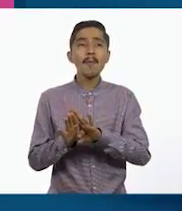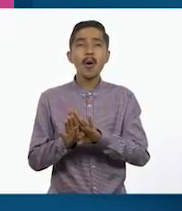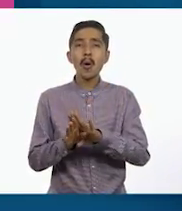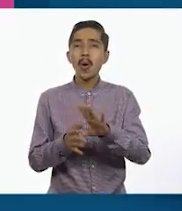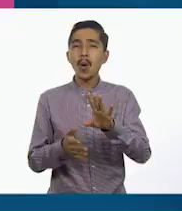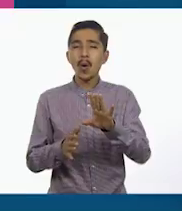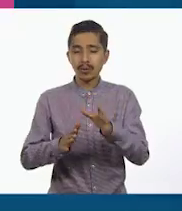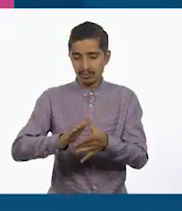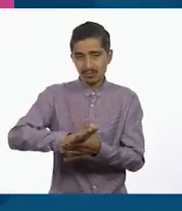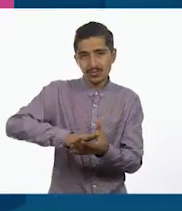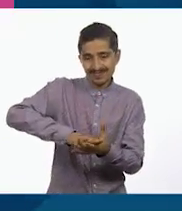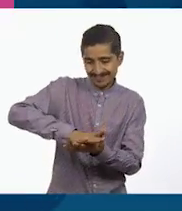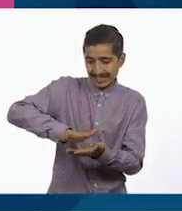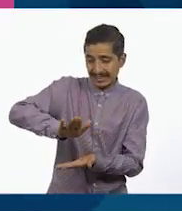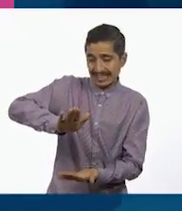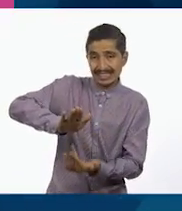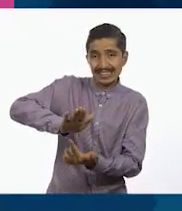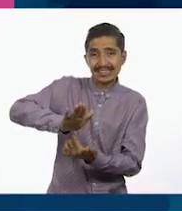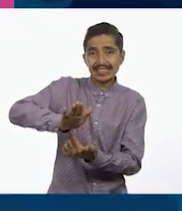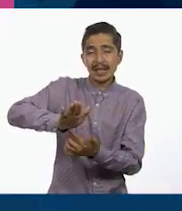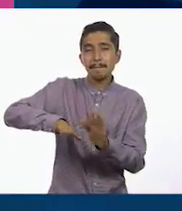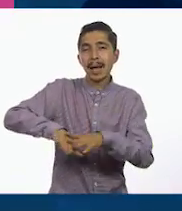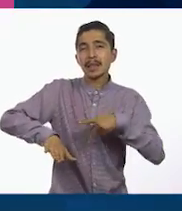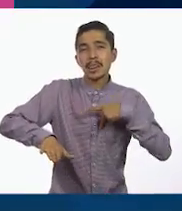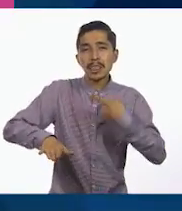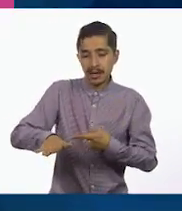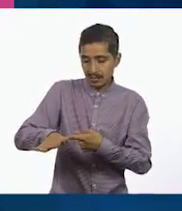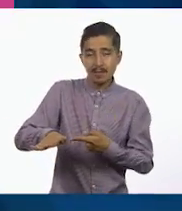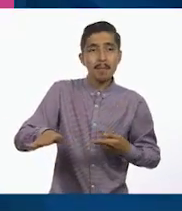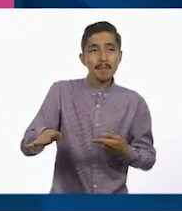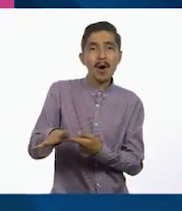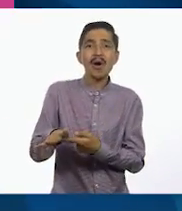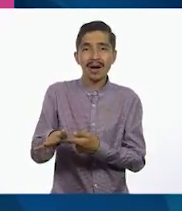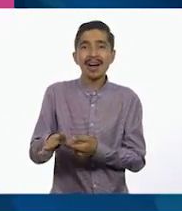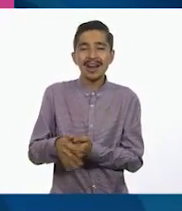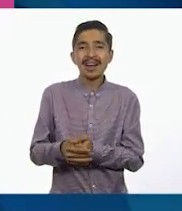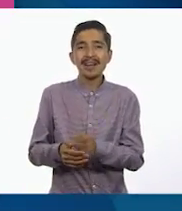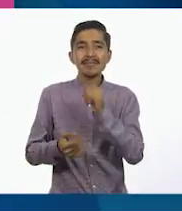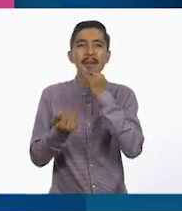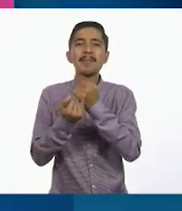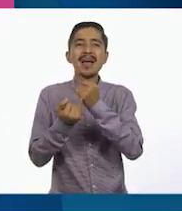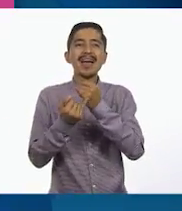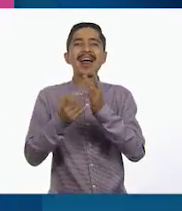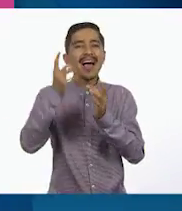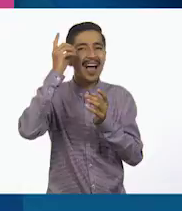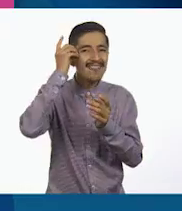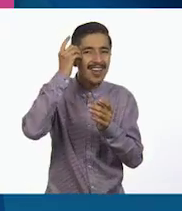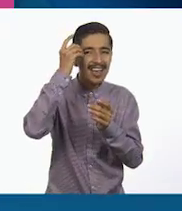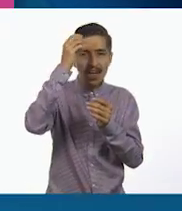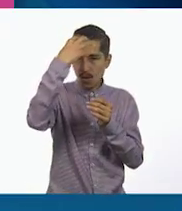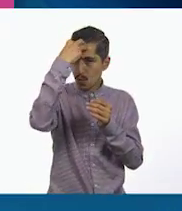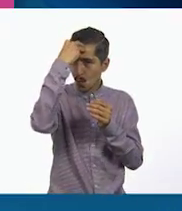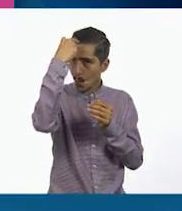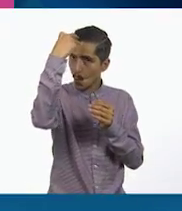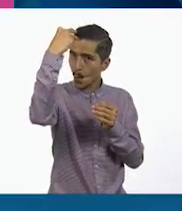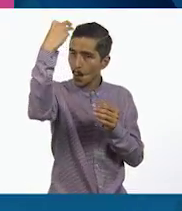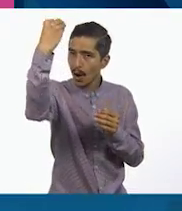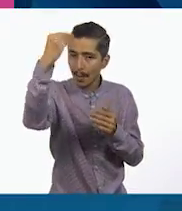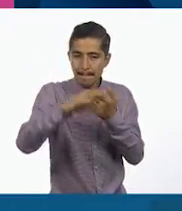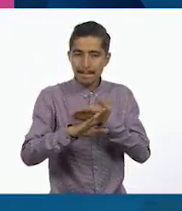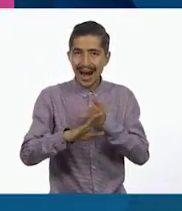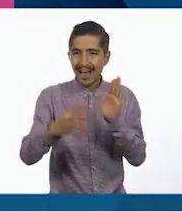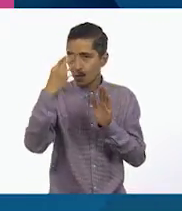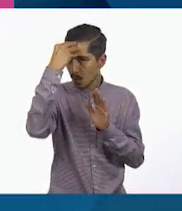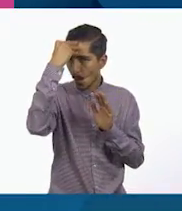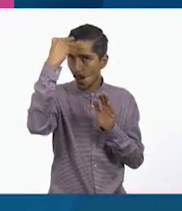punto vulnerable de su cuerpo. ¿Y qué tal esas criaturas como los unicornios, esos caballos blancos con un cuerno